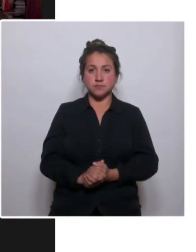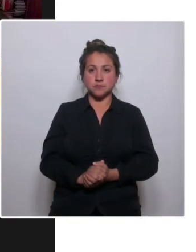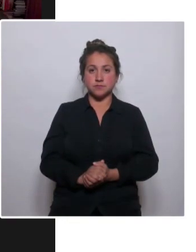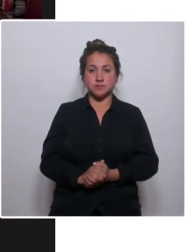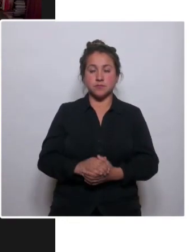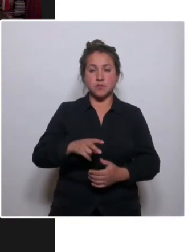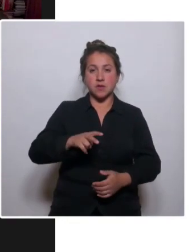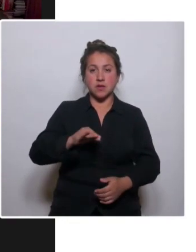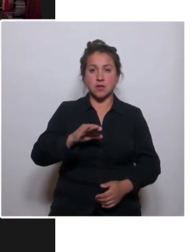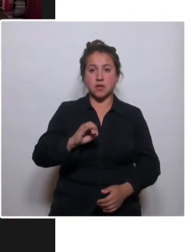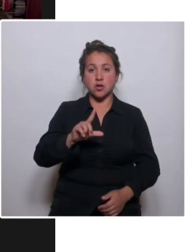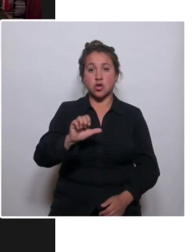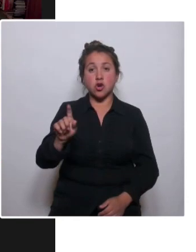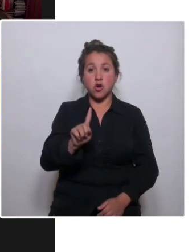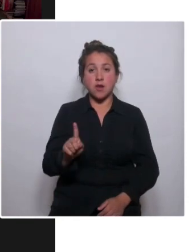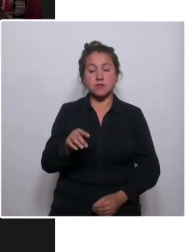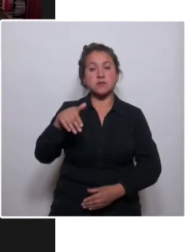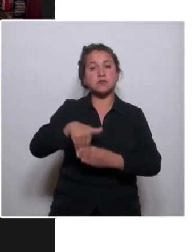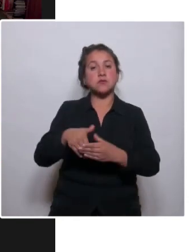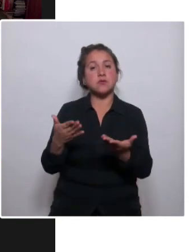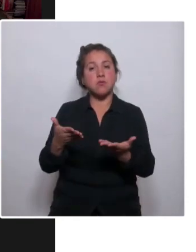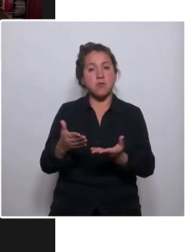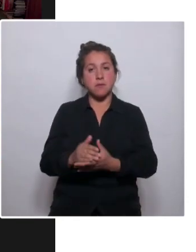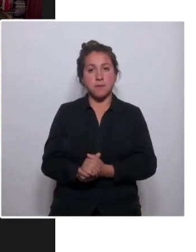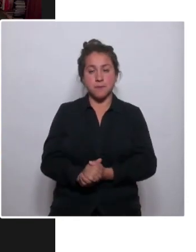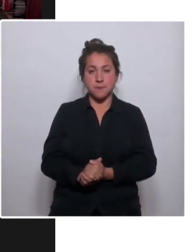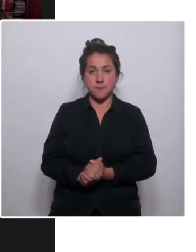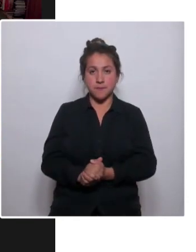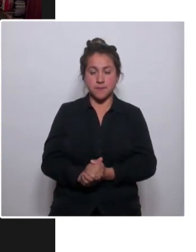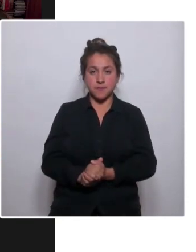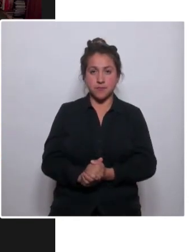Señor Nicolás Núñez, ¿cómo vota?